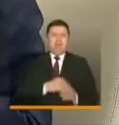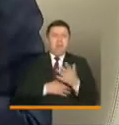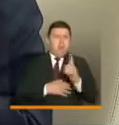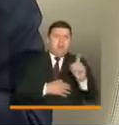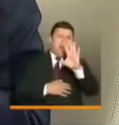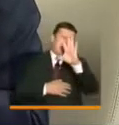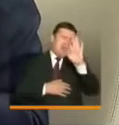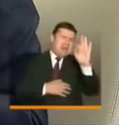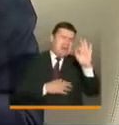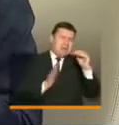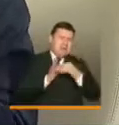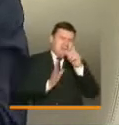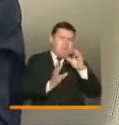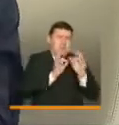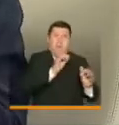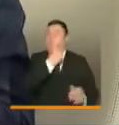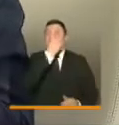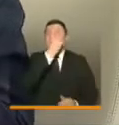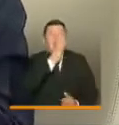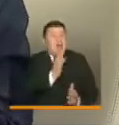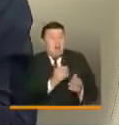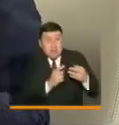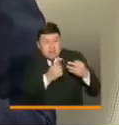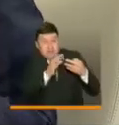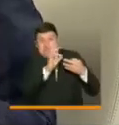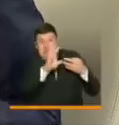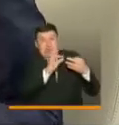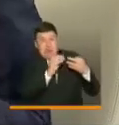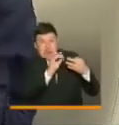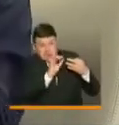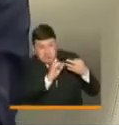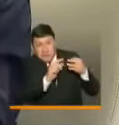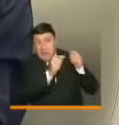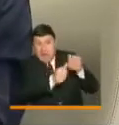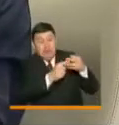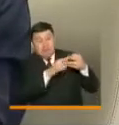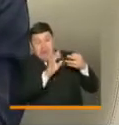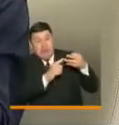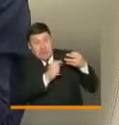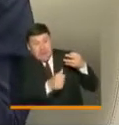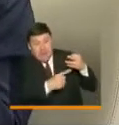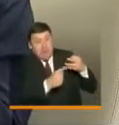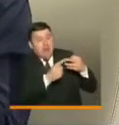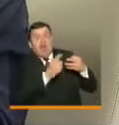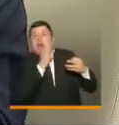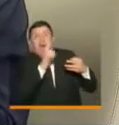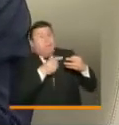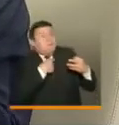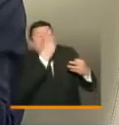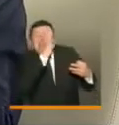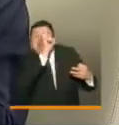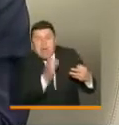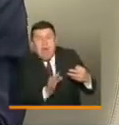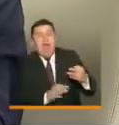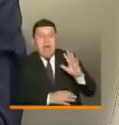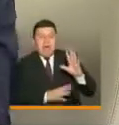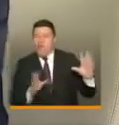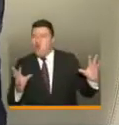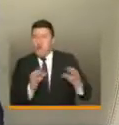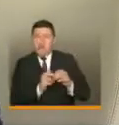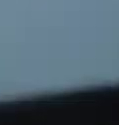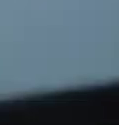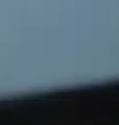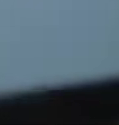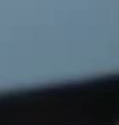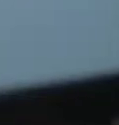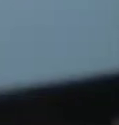no han recibido todavía el primer giro. ¿Qué pasa con ellos? Pues a ellos les enviaremos los tres giros en uno solo. Les mandaremos 480.000